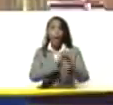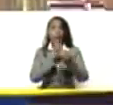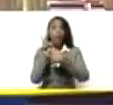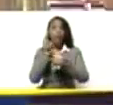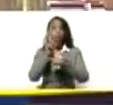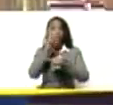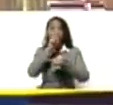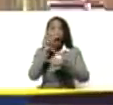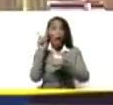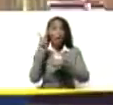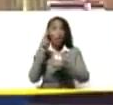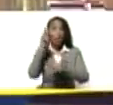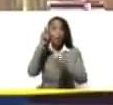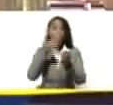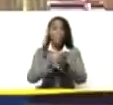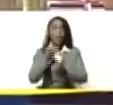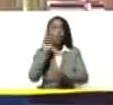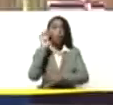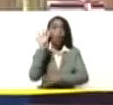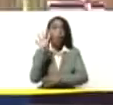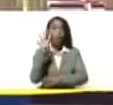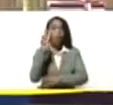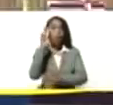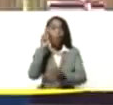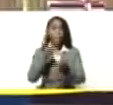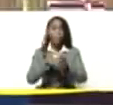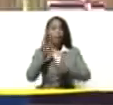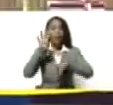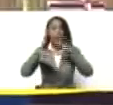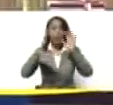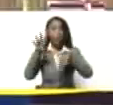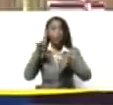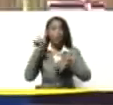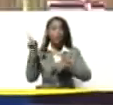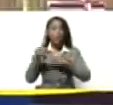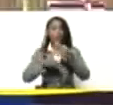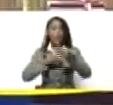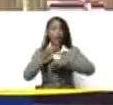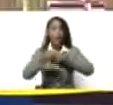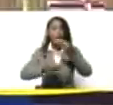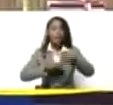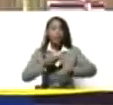sin lugar a dudas le conviene a todo el país